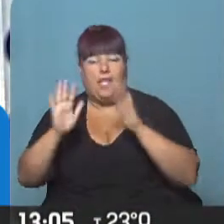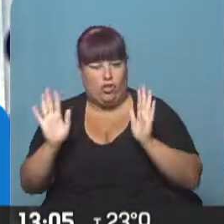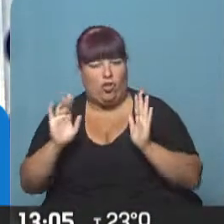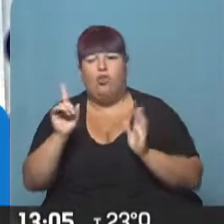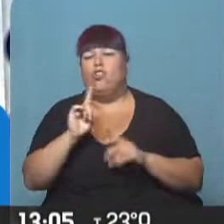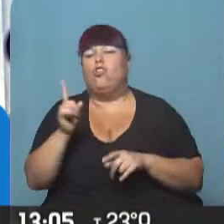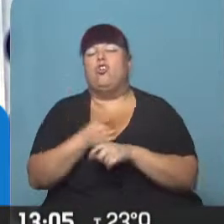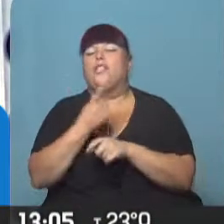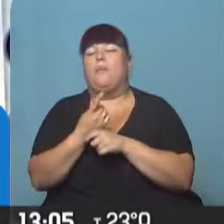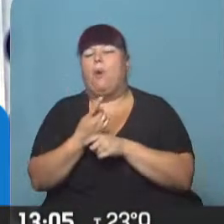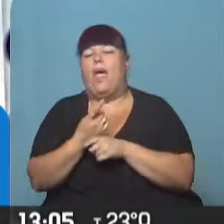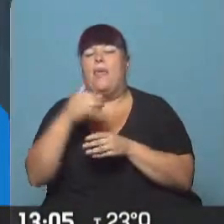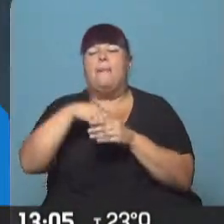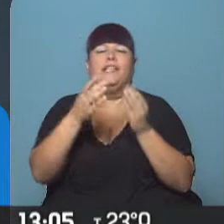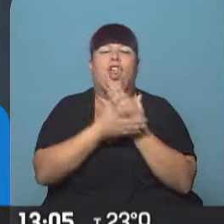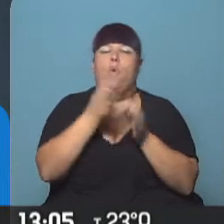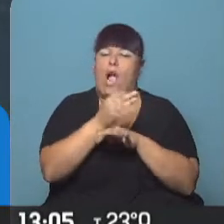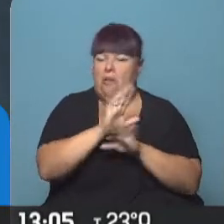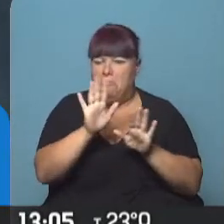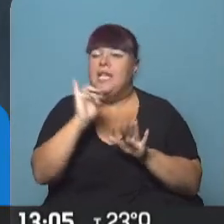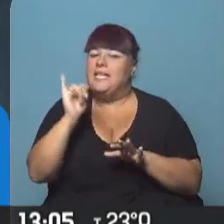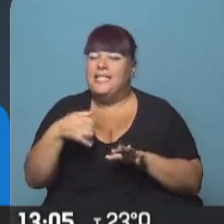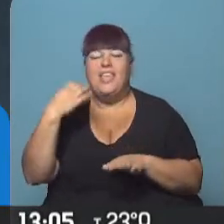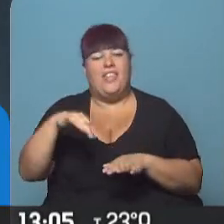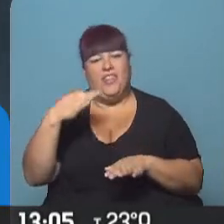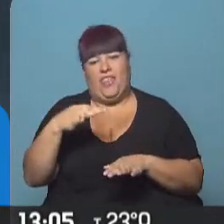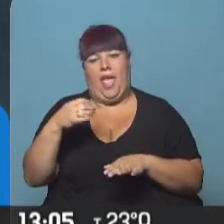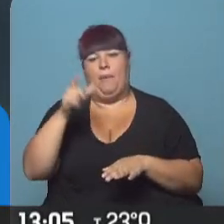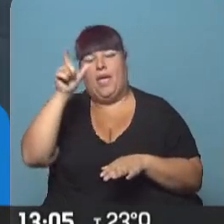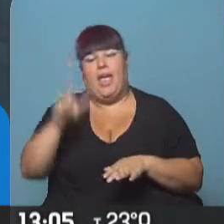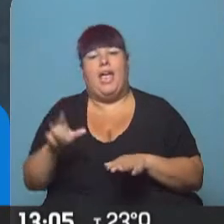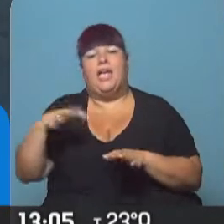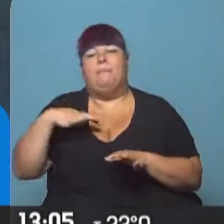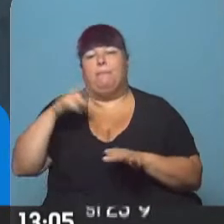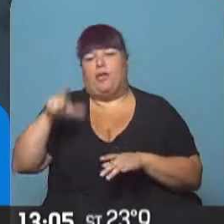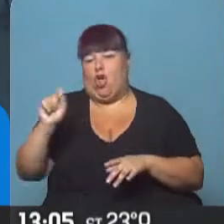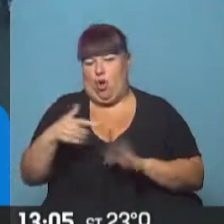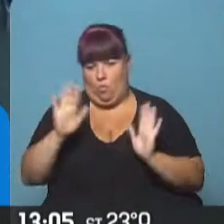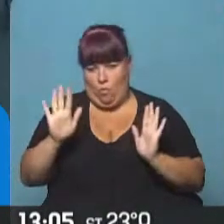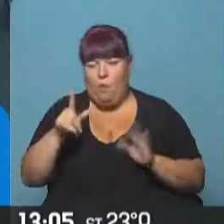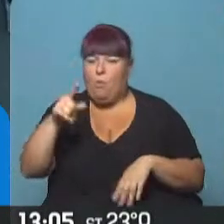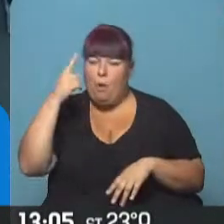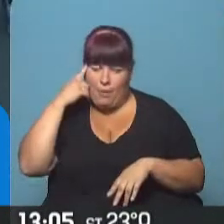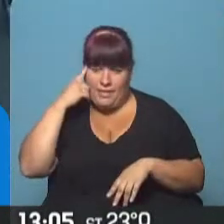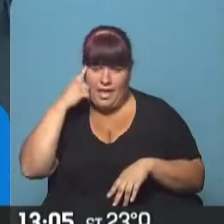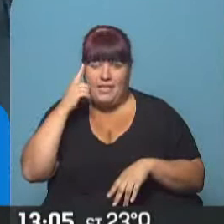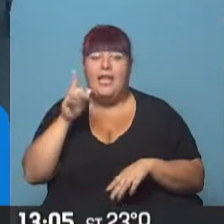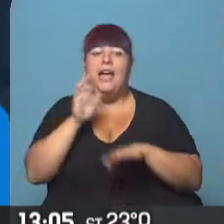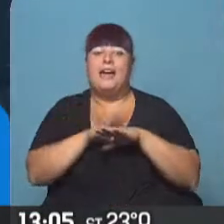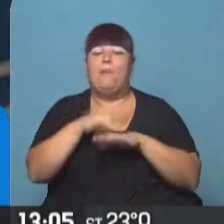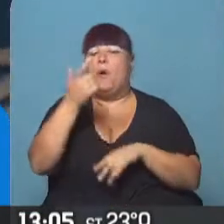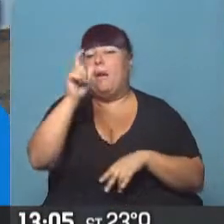No puede no estar en el Ministerio de Educación, pero sí claramente tiene que ser una administración civil. ¿Usted cree entonces que al estar en manos de